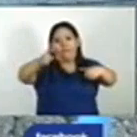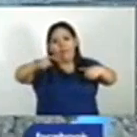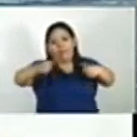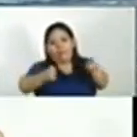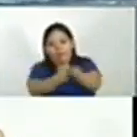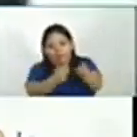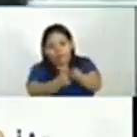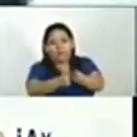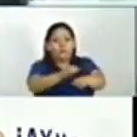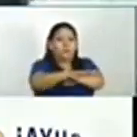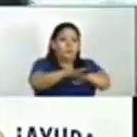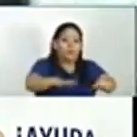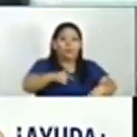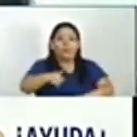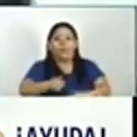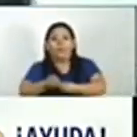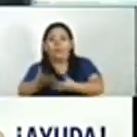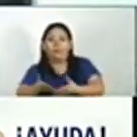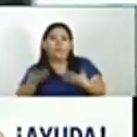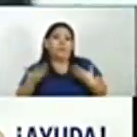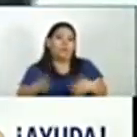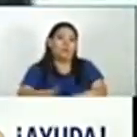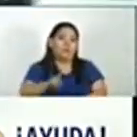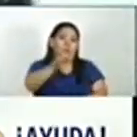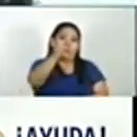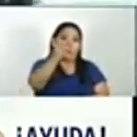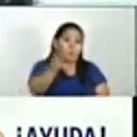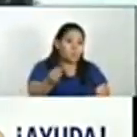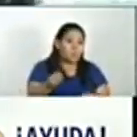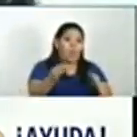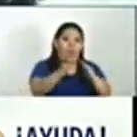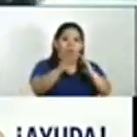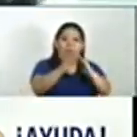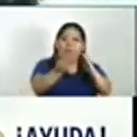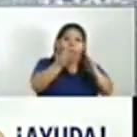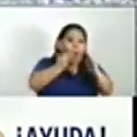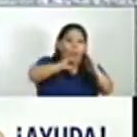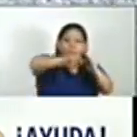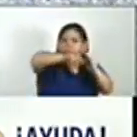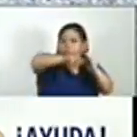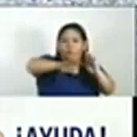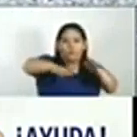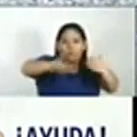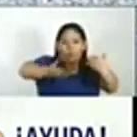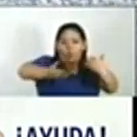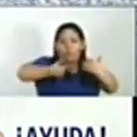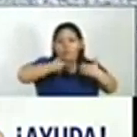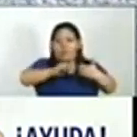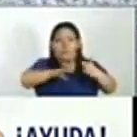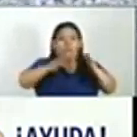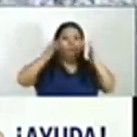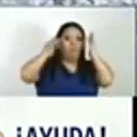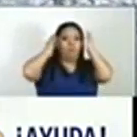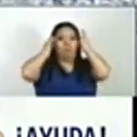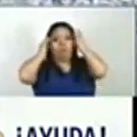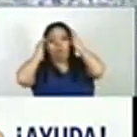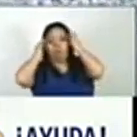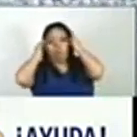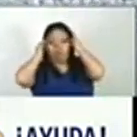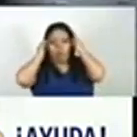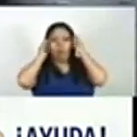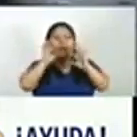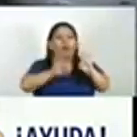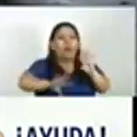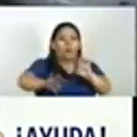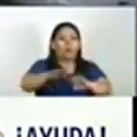agua. Según expresaron, llevan un día sin tener el servicio en sus hogares, situación que les preocupa y por la que muchos